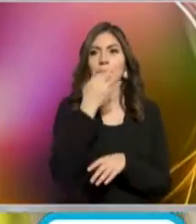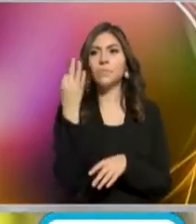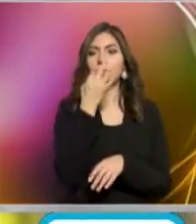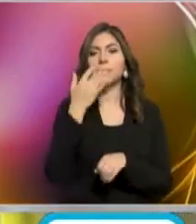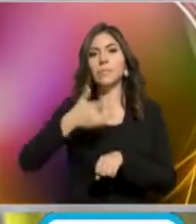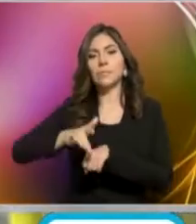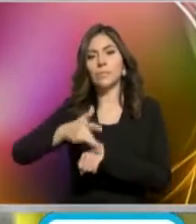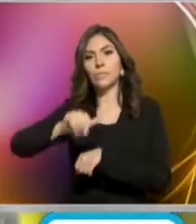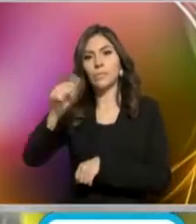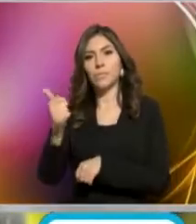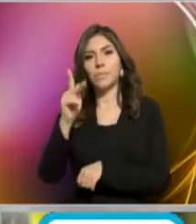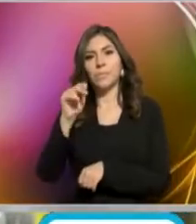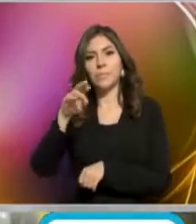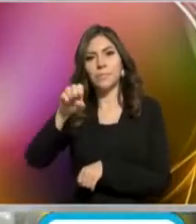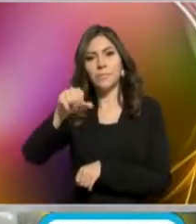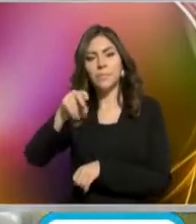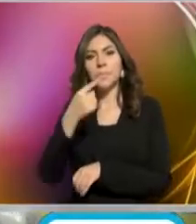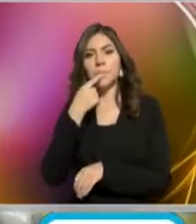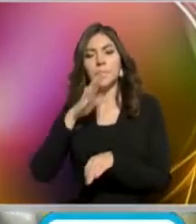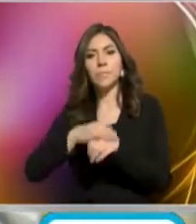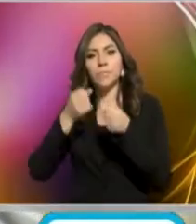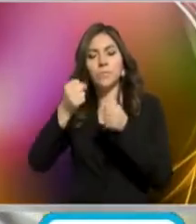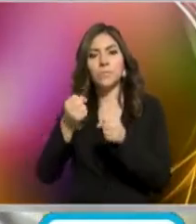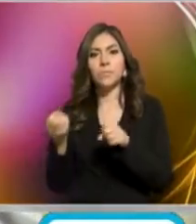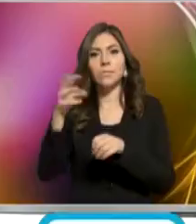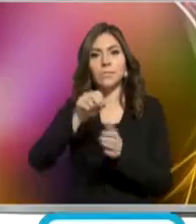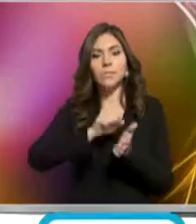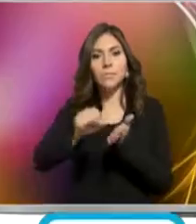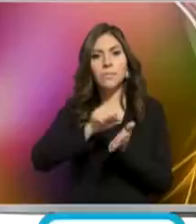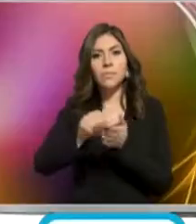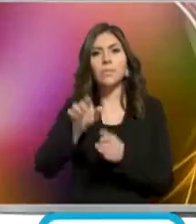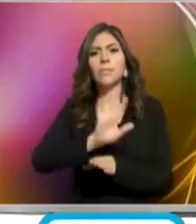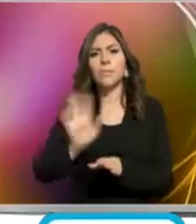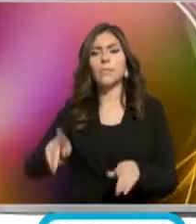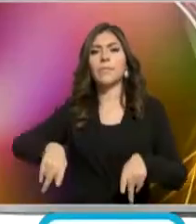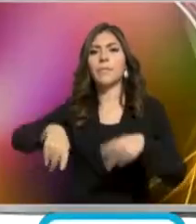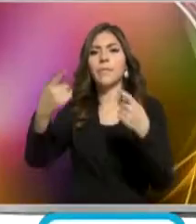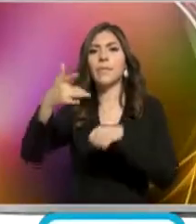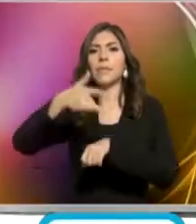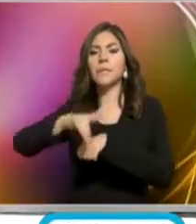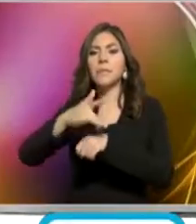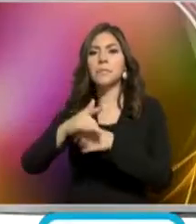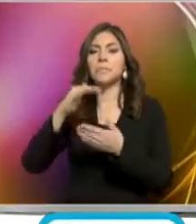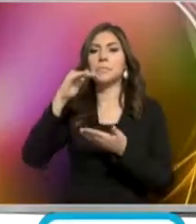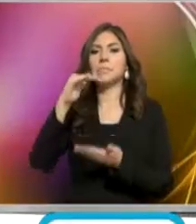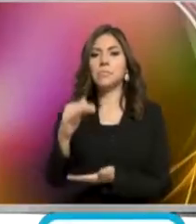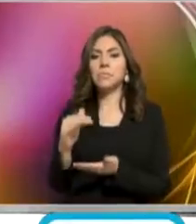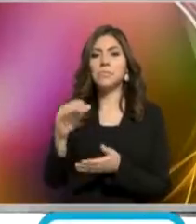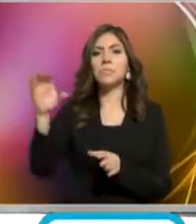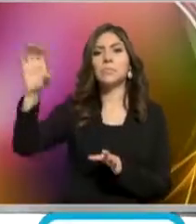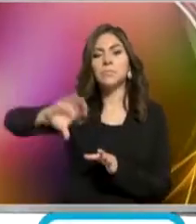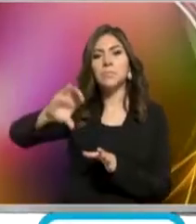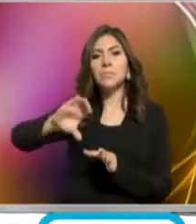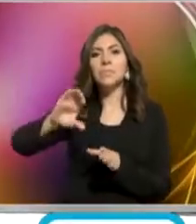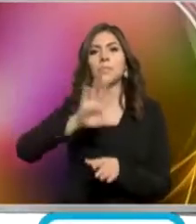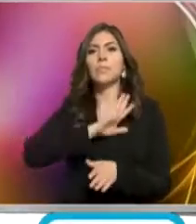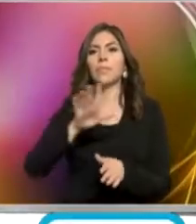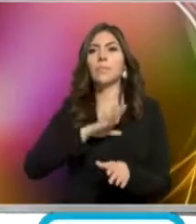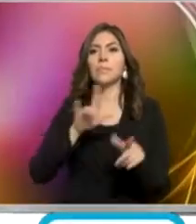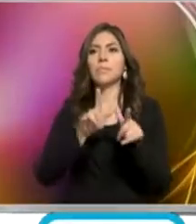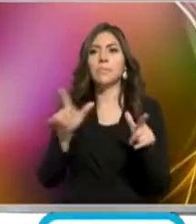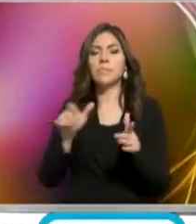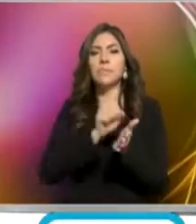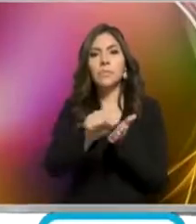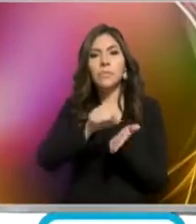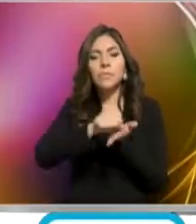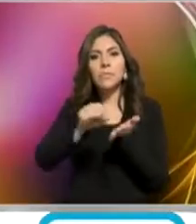parmesano. Y al final le vamos a rallar un poquito encima, ¿no? Digo que ya nos venden el queso parmesano en botes, en Rallado. Ya lo venden mercado, rallado.